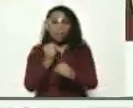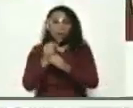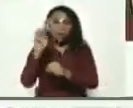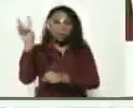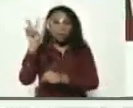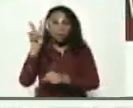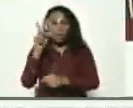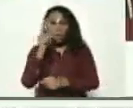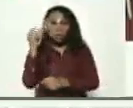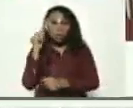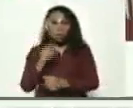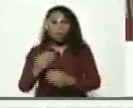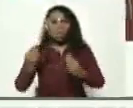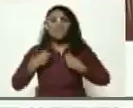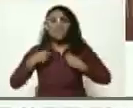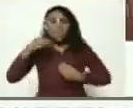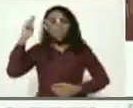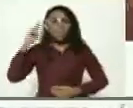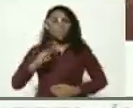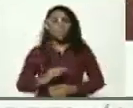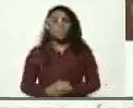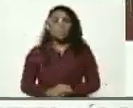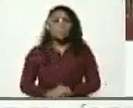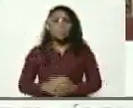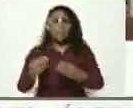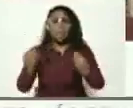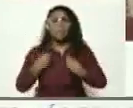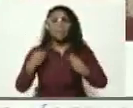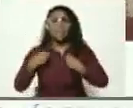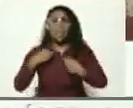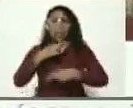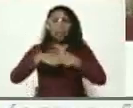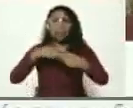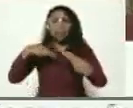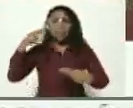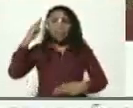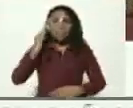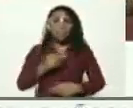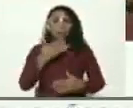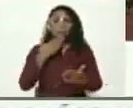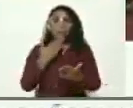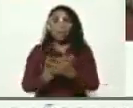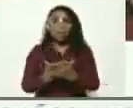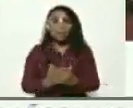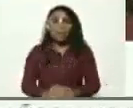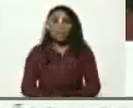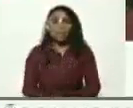venezolanos. ¡Viva Bolívar y viva la Revolución Bolivariana! Muchas gracias.